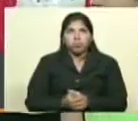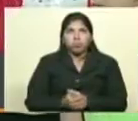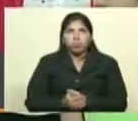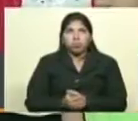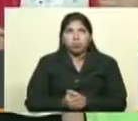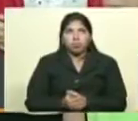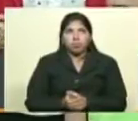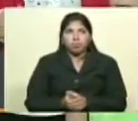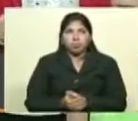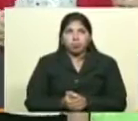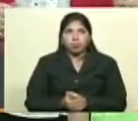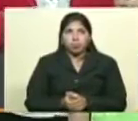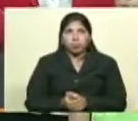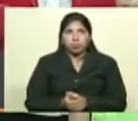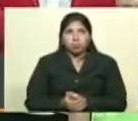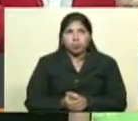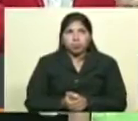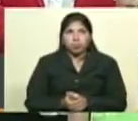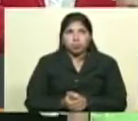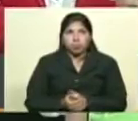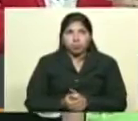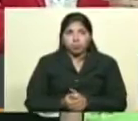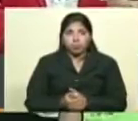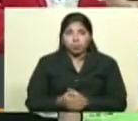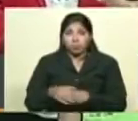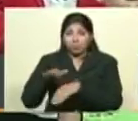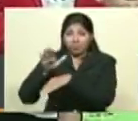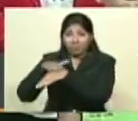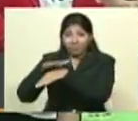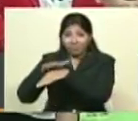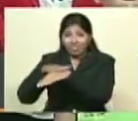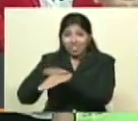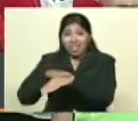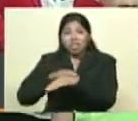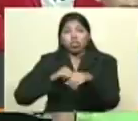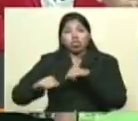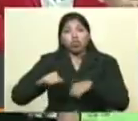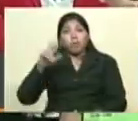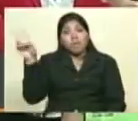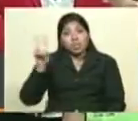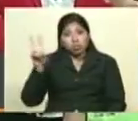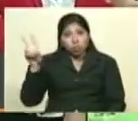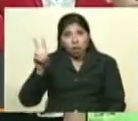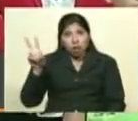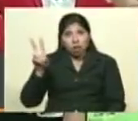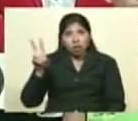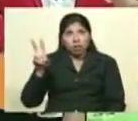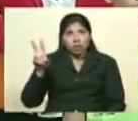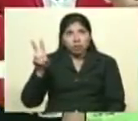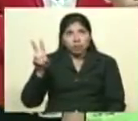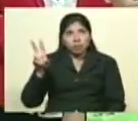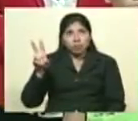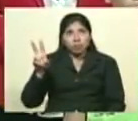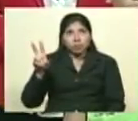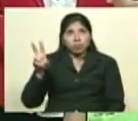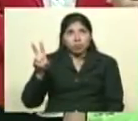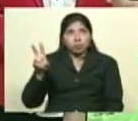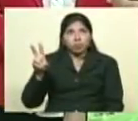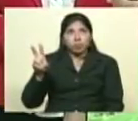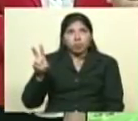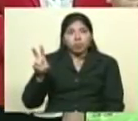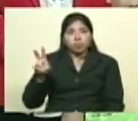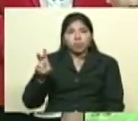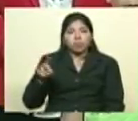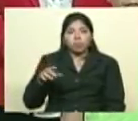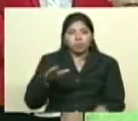Gran Polo Patriótico. Le hago un llamado al Movimiento Somos Venezuela. Le hago un llamado al Partido